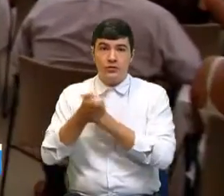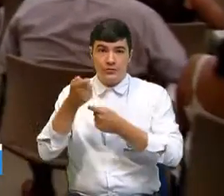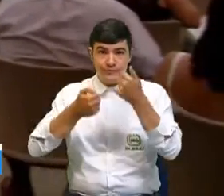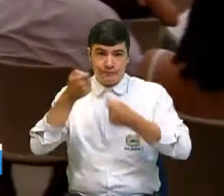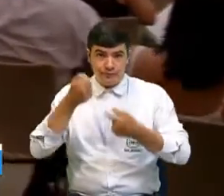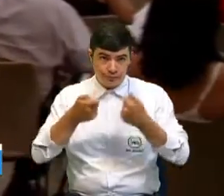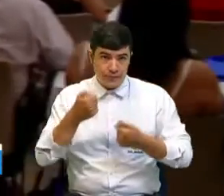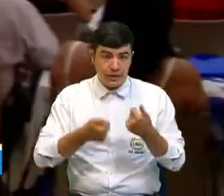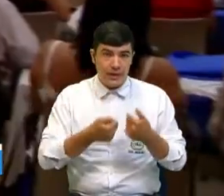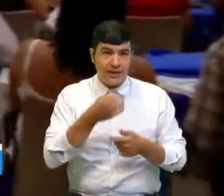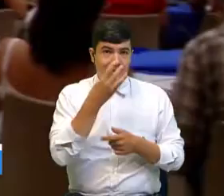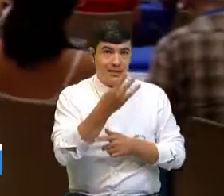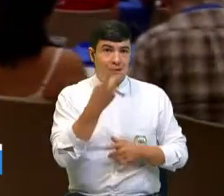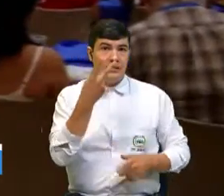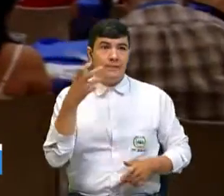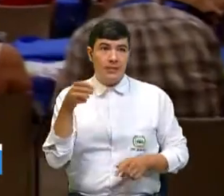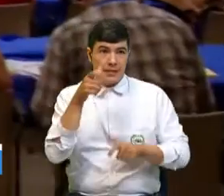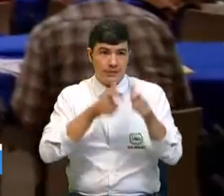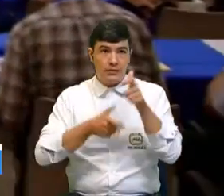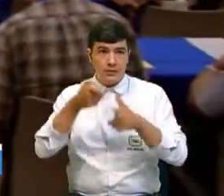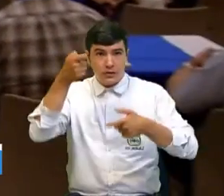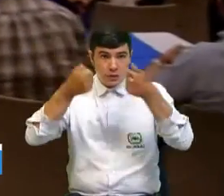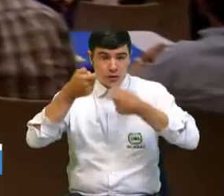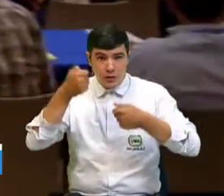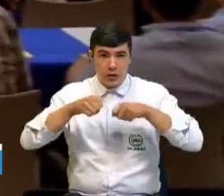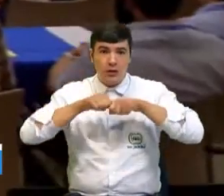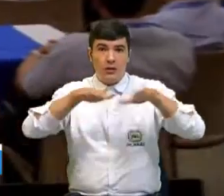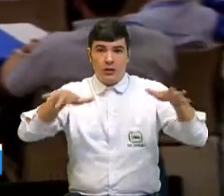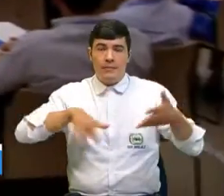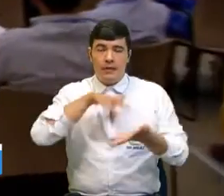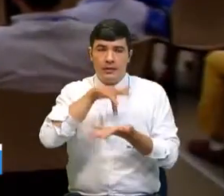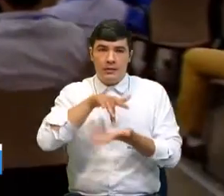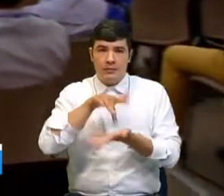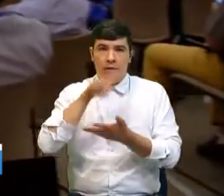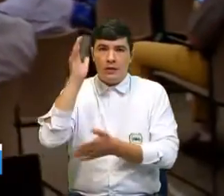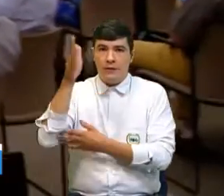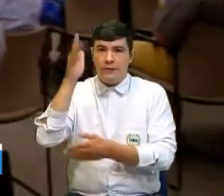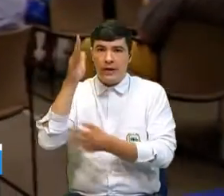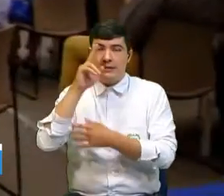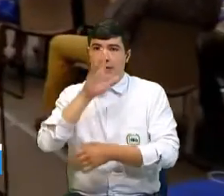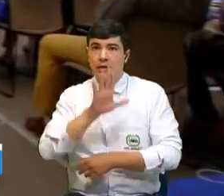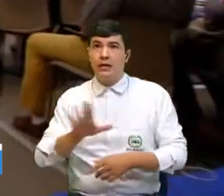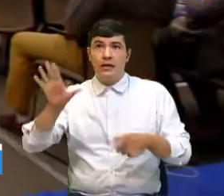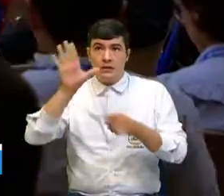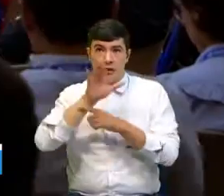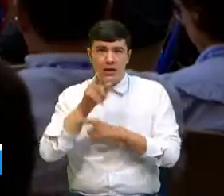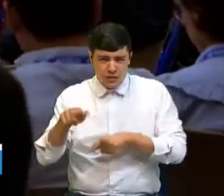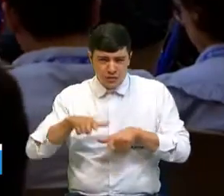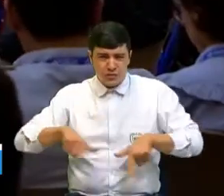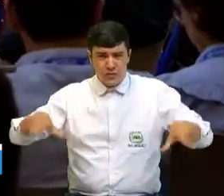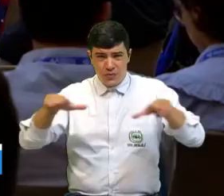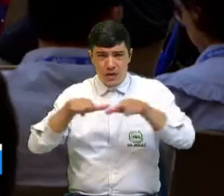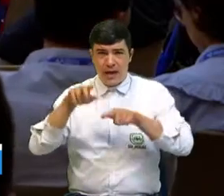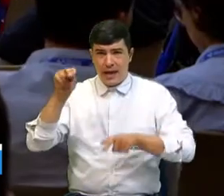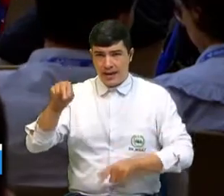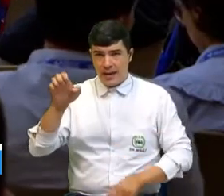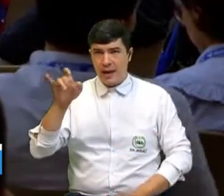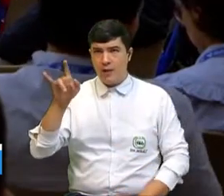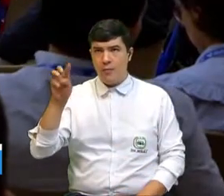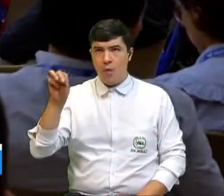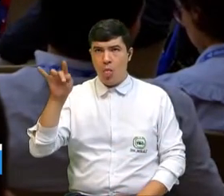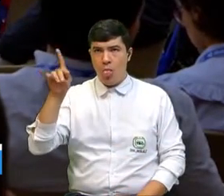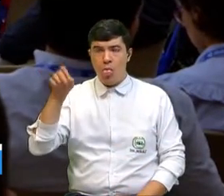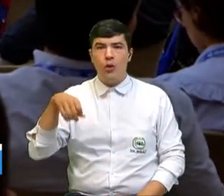320 contadores públicos de todo el país participaron en la conferencia nacional que se desarrolló en las instalaciones de Neomundo para abordar temas